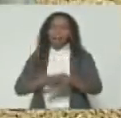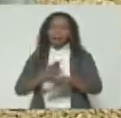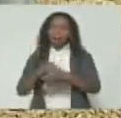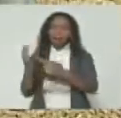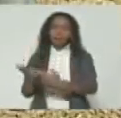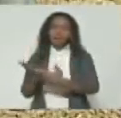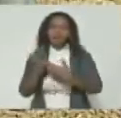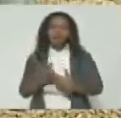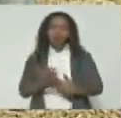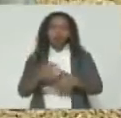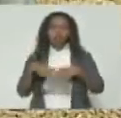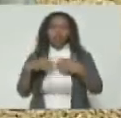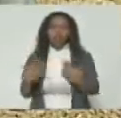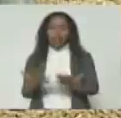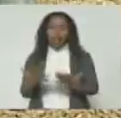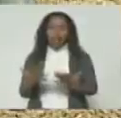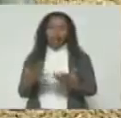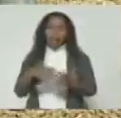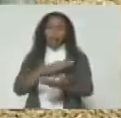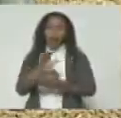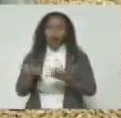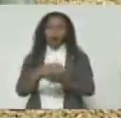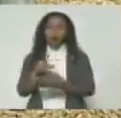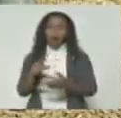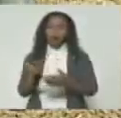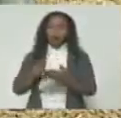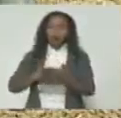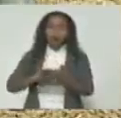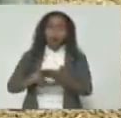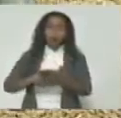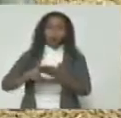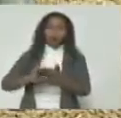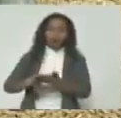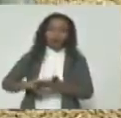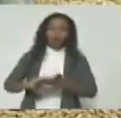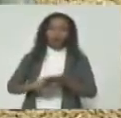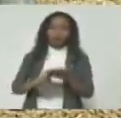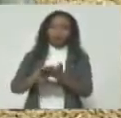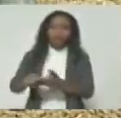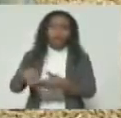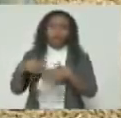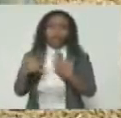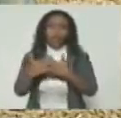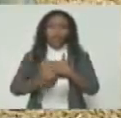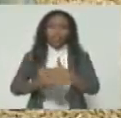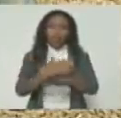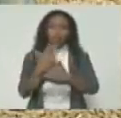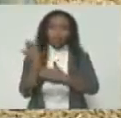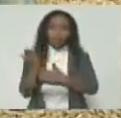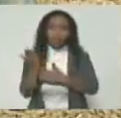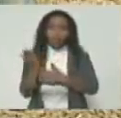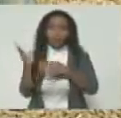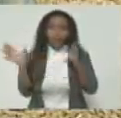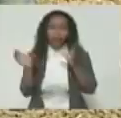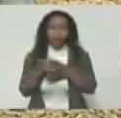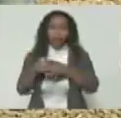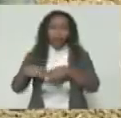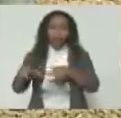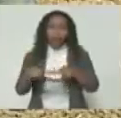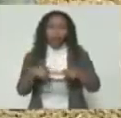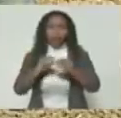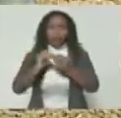recibido, qué problemas le hemos ido resolviendo, qué tanto ha avanzado usted en el sector